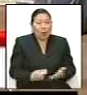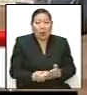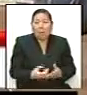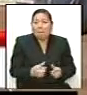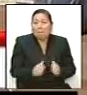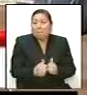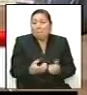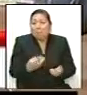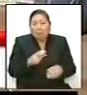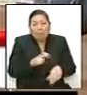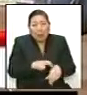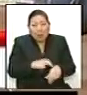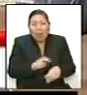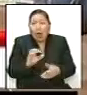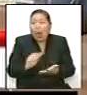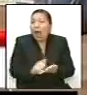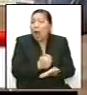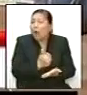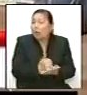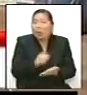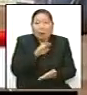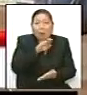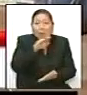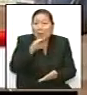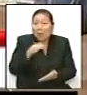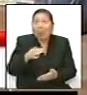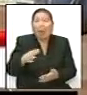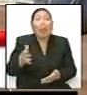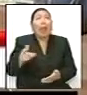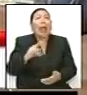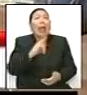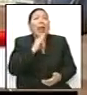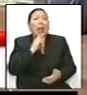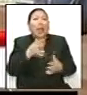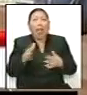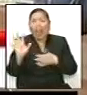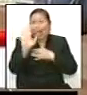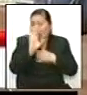papa o ir a comprar arroz. No va a viajar pues a Miami o a Europa.